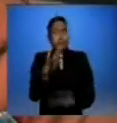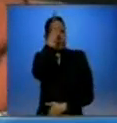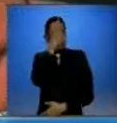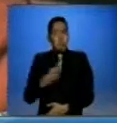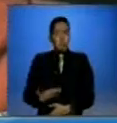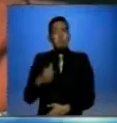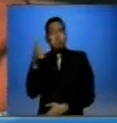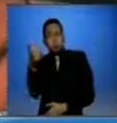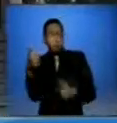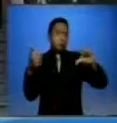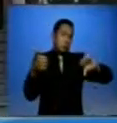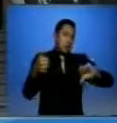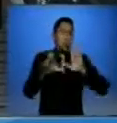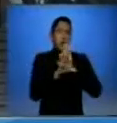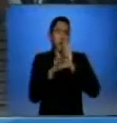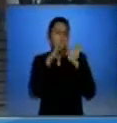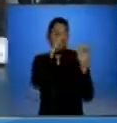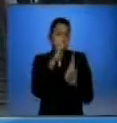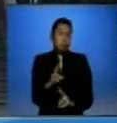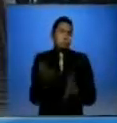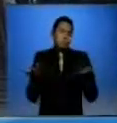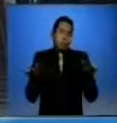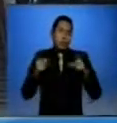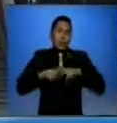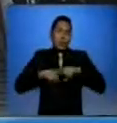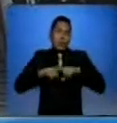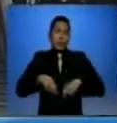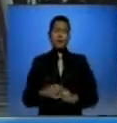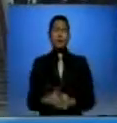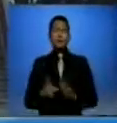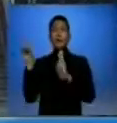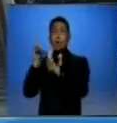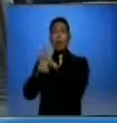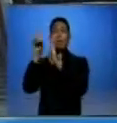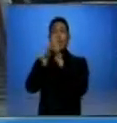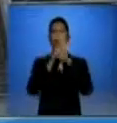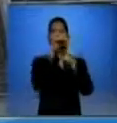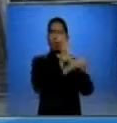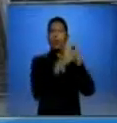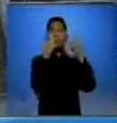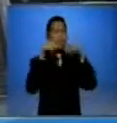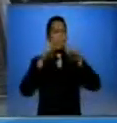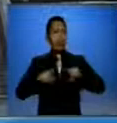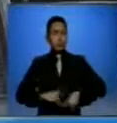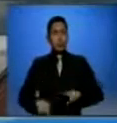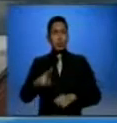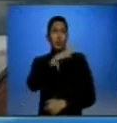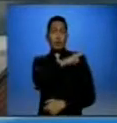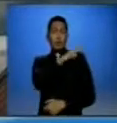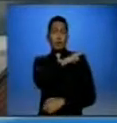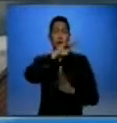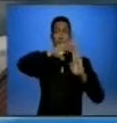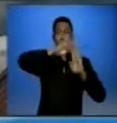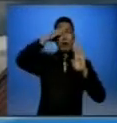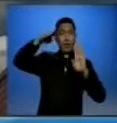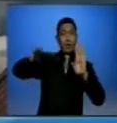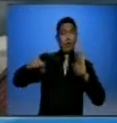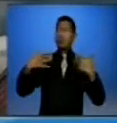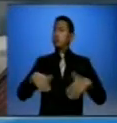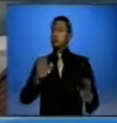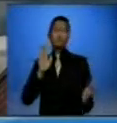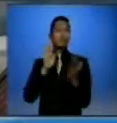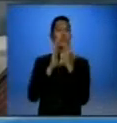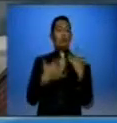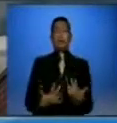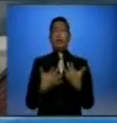está cumpliendo con la ley. En medio de estas denuncias y otras de nepotismo, la Universidad Andina enfrenta una crisis